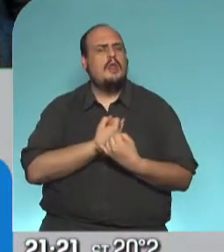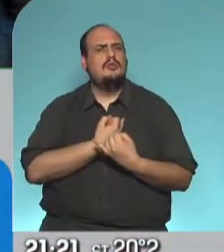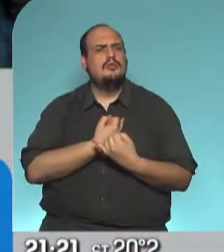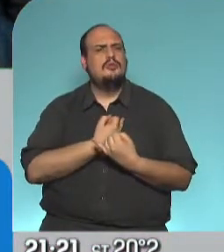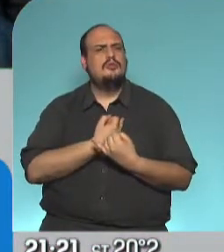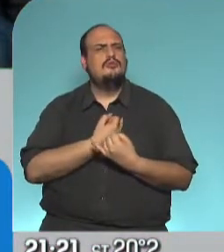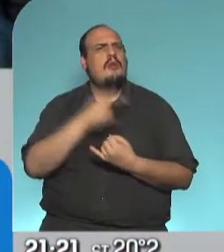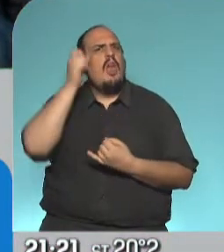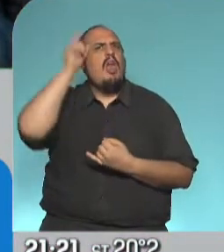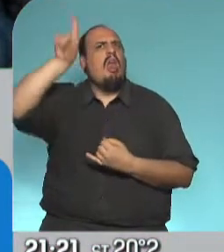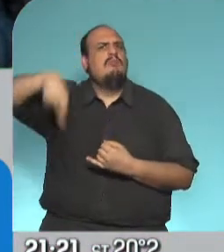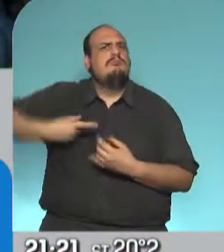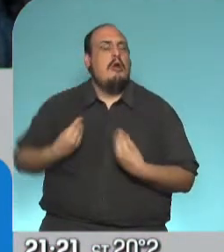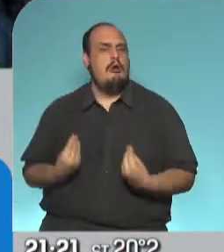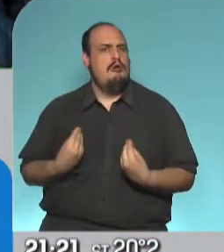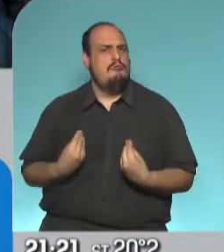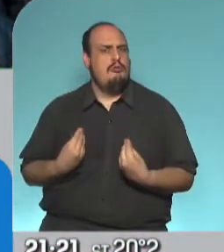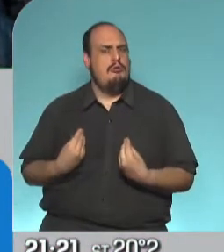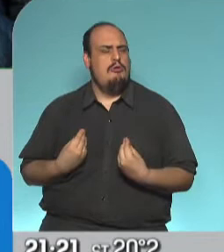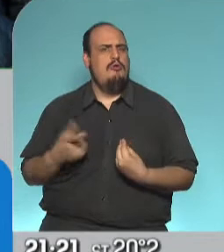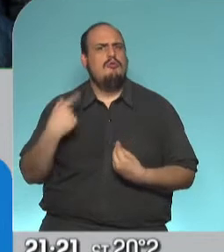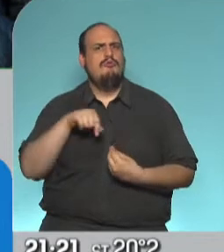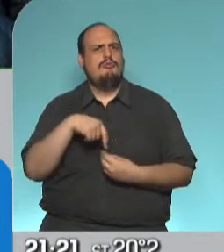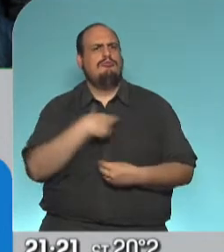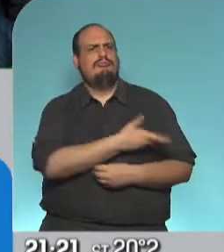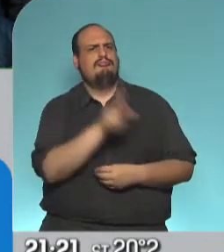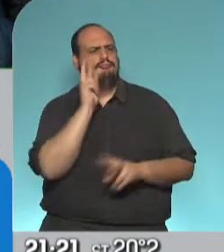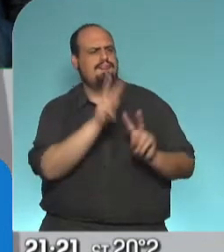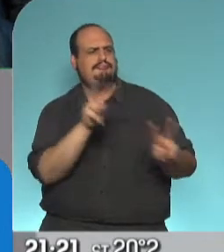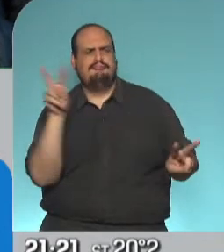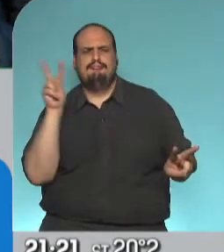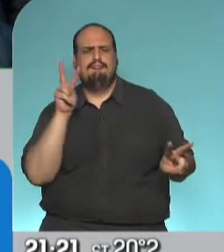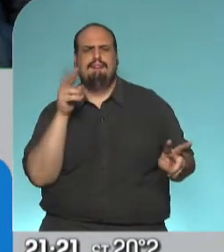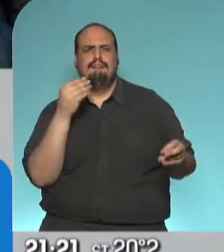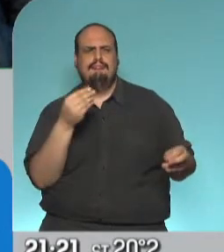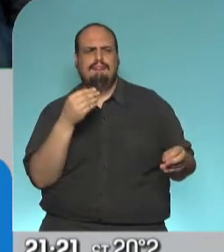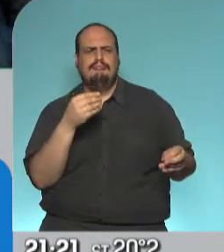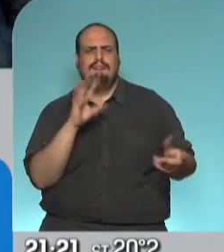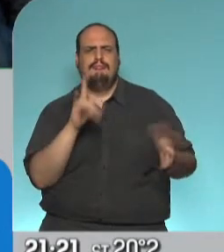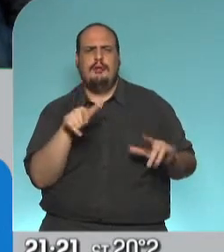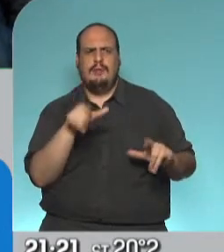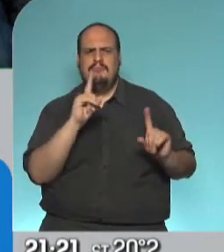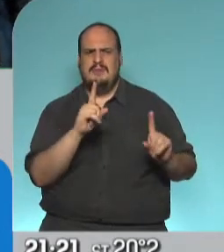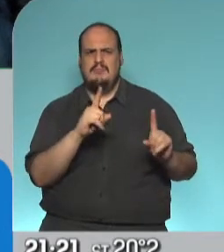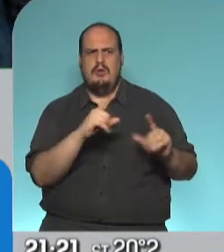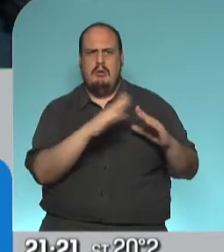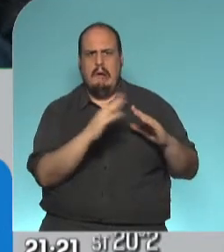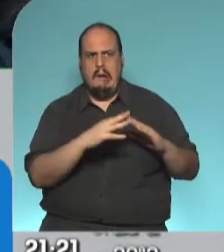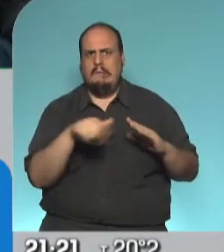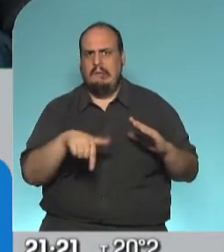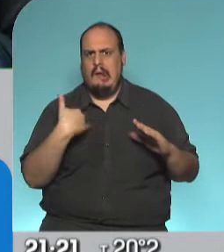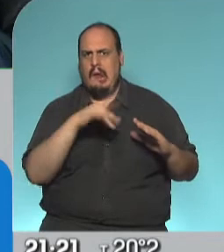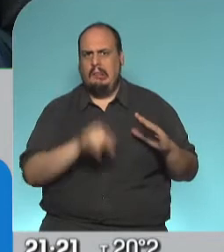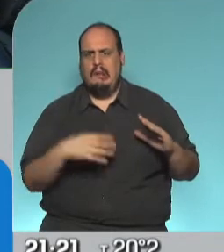le disparó esto, qué es lo que notó, ¿no? Qué es lo que notó en lo que más le sorprendió en la crisis habitacional y de viviendas que hay en